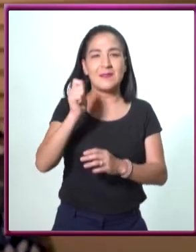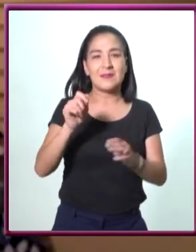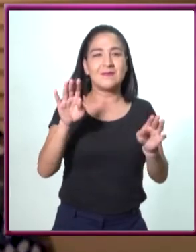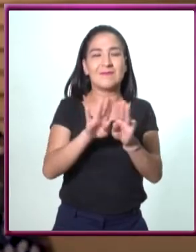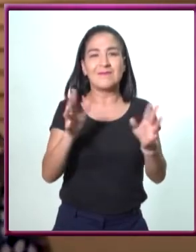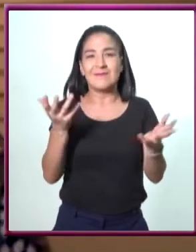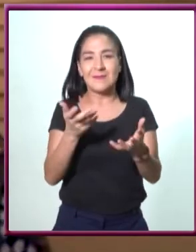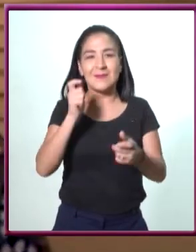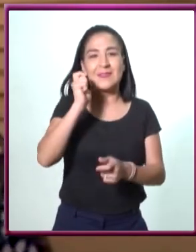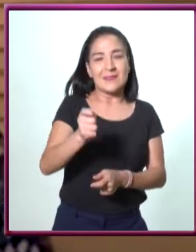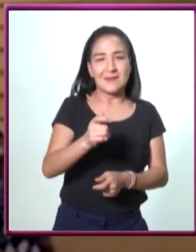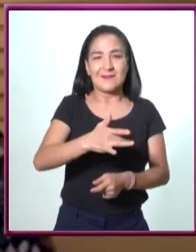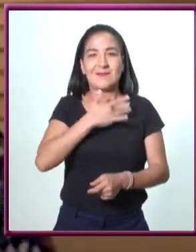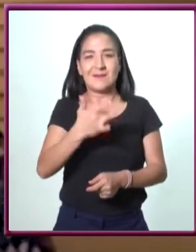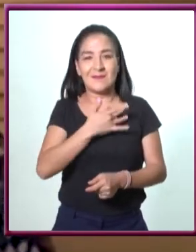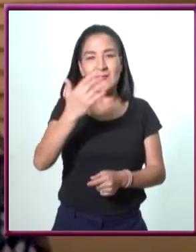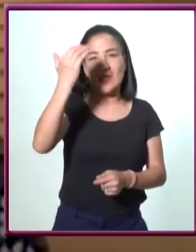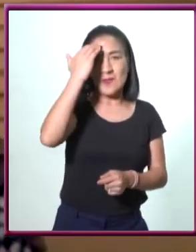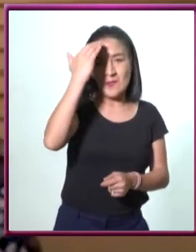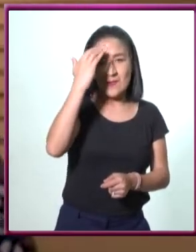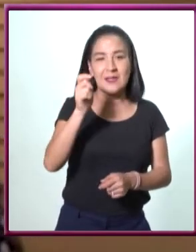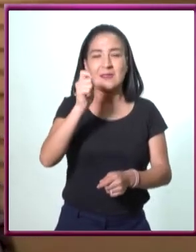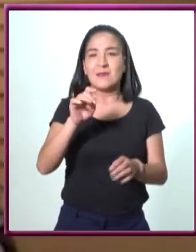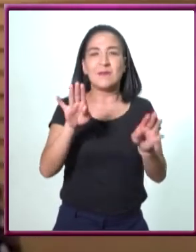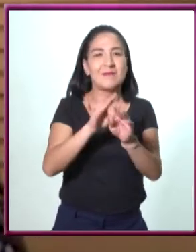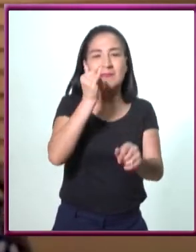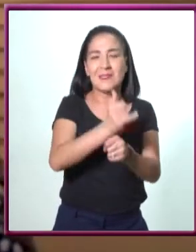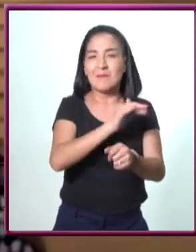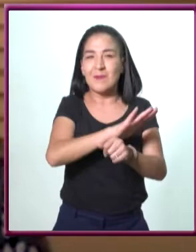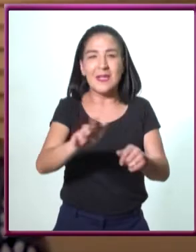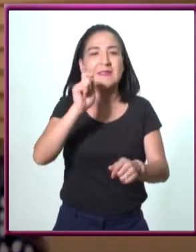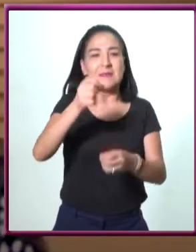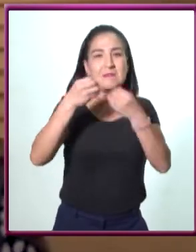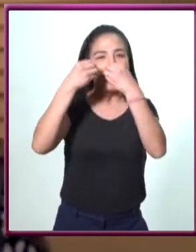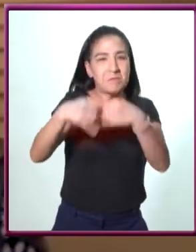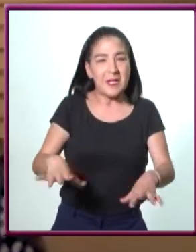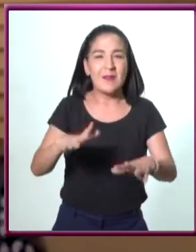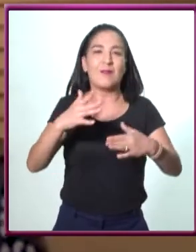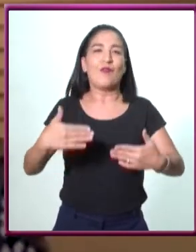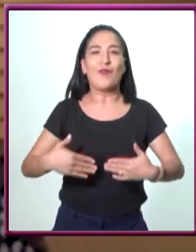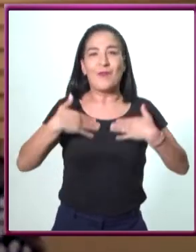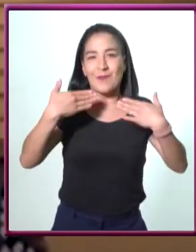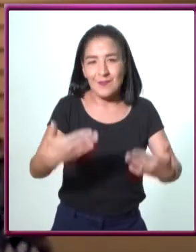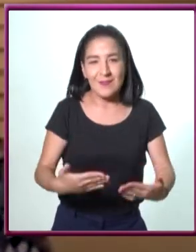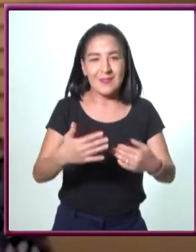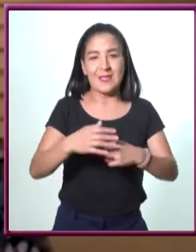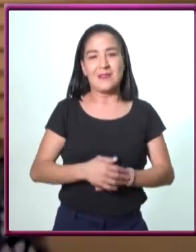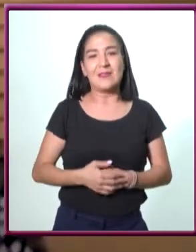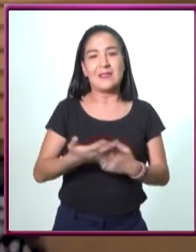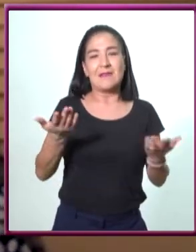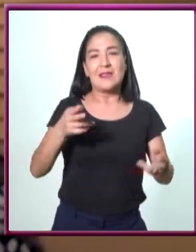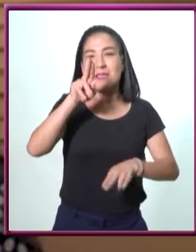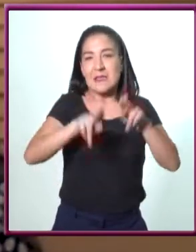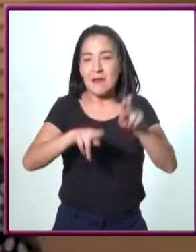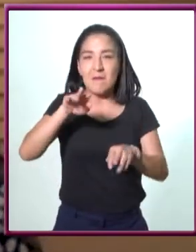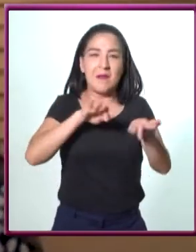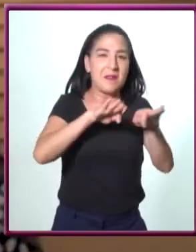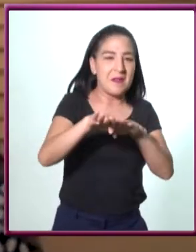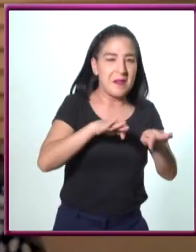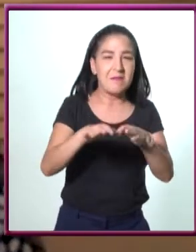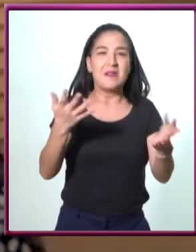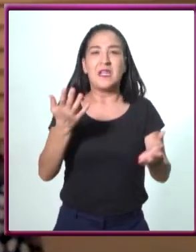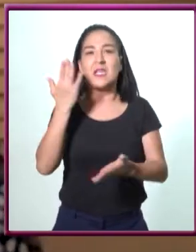una consecuencia bastante conocida y predecible, que es perder la confianza, ya sea a nivel